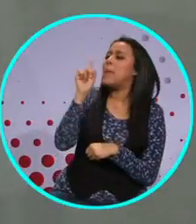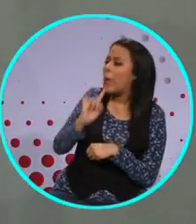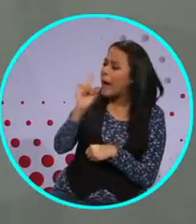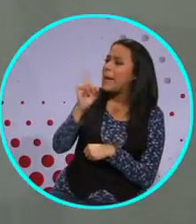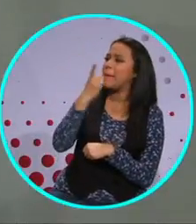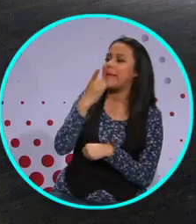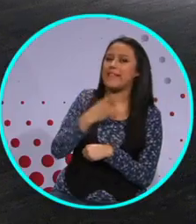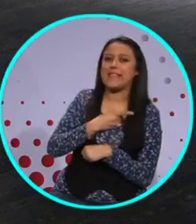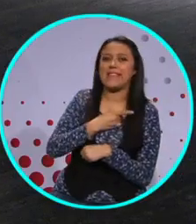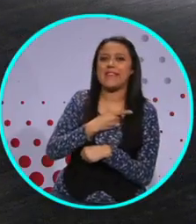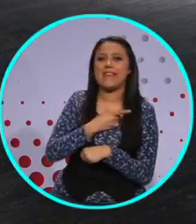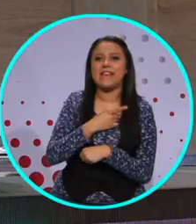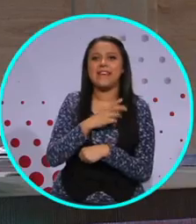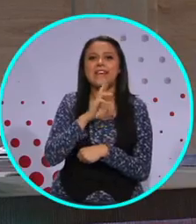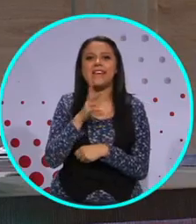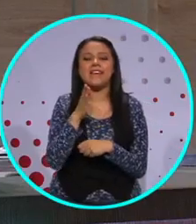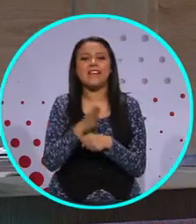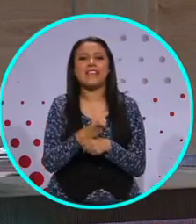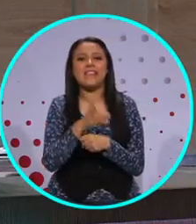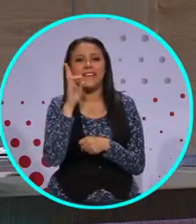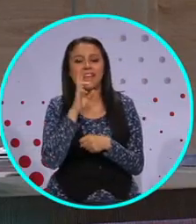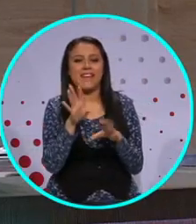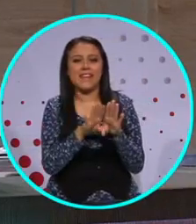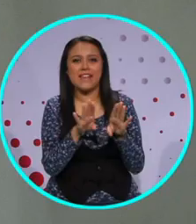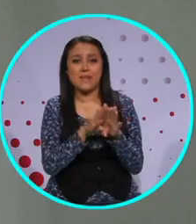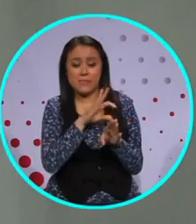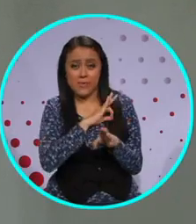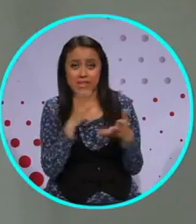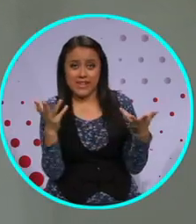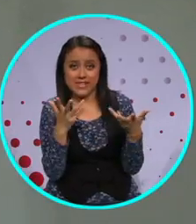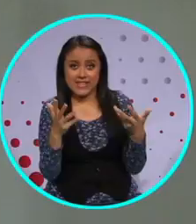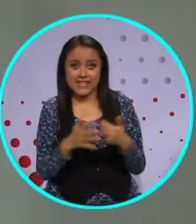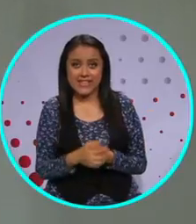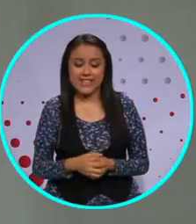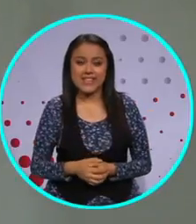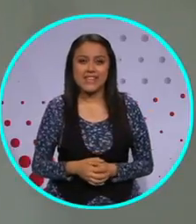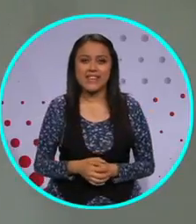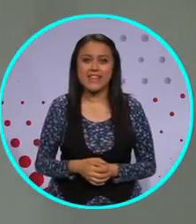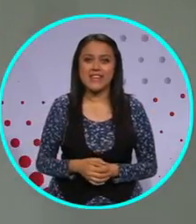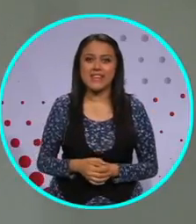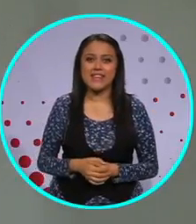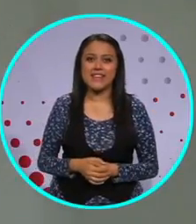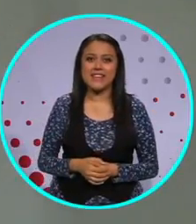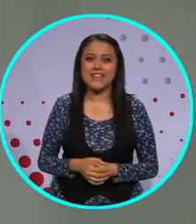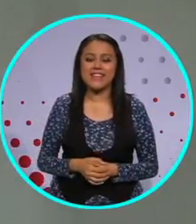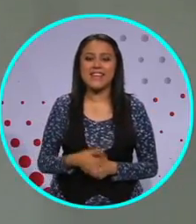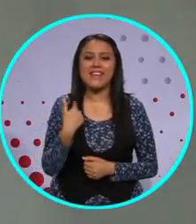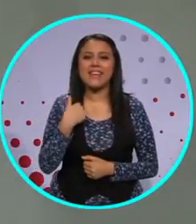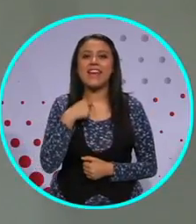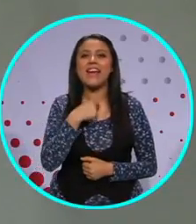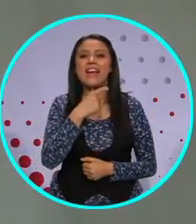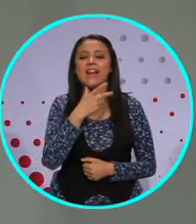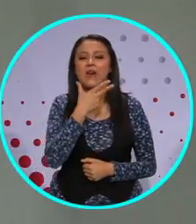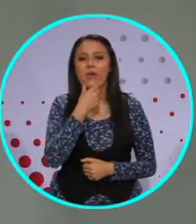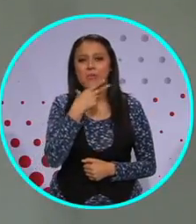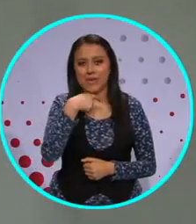a ver me lo expuesto es el efecto para ver cómo se vería si lo pongo cara de arriba el urbano con la carita floreada